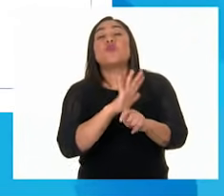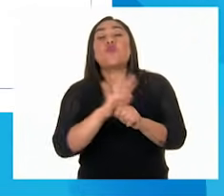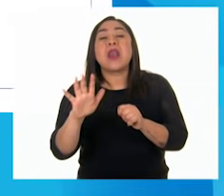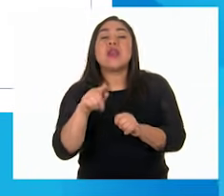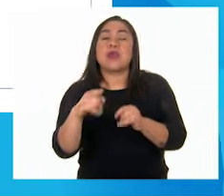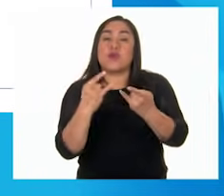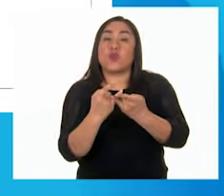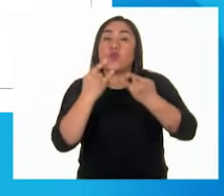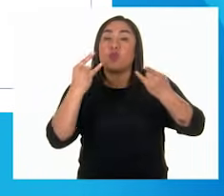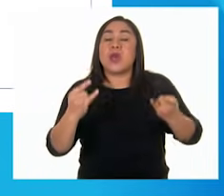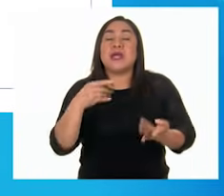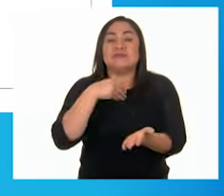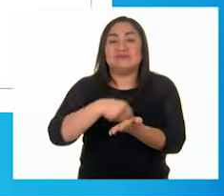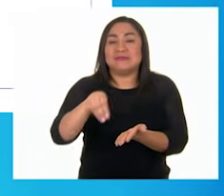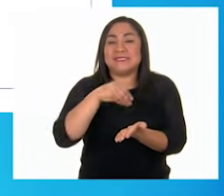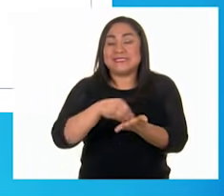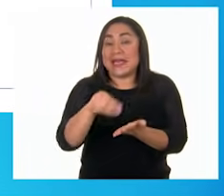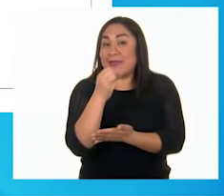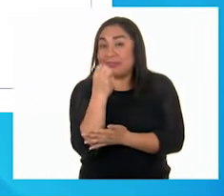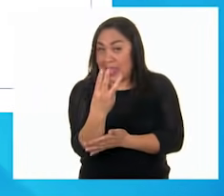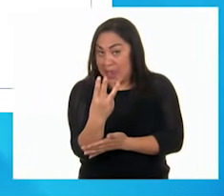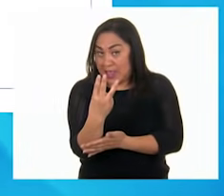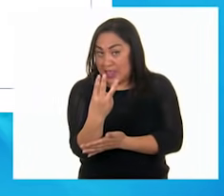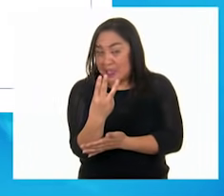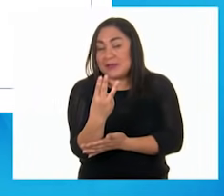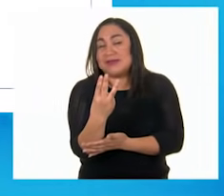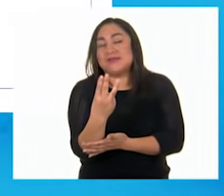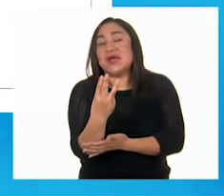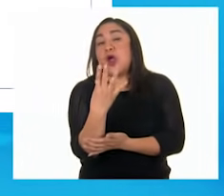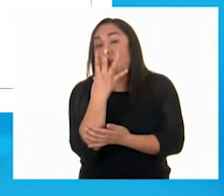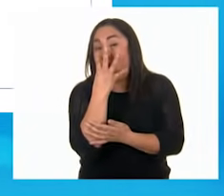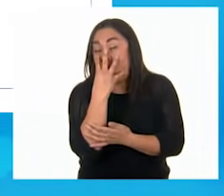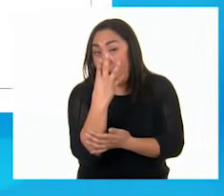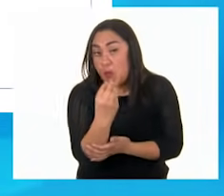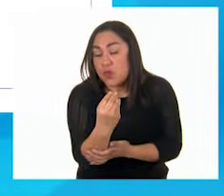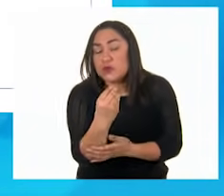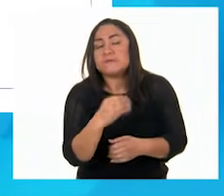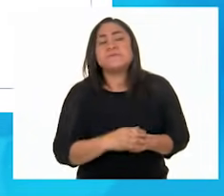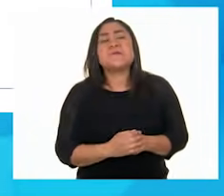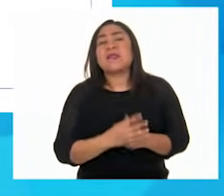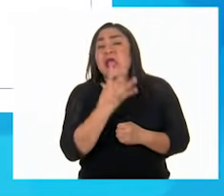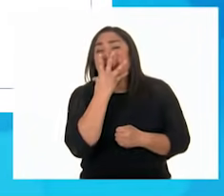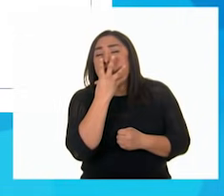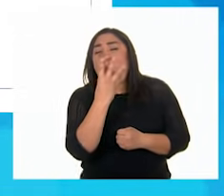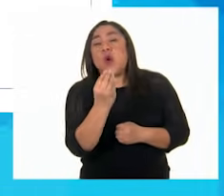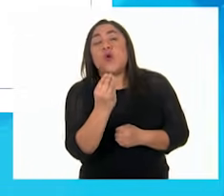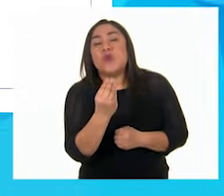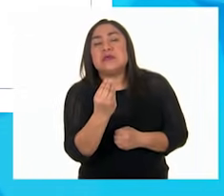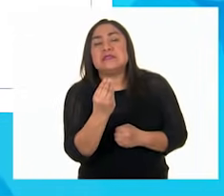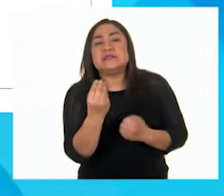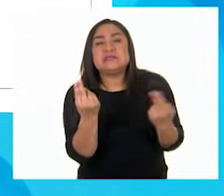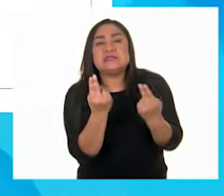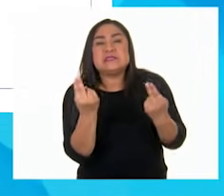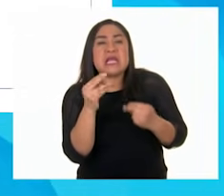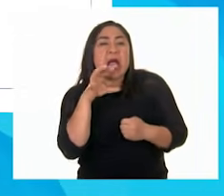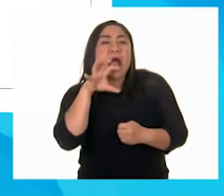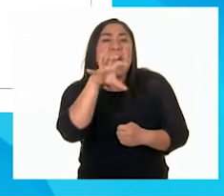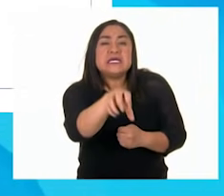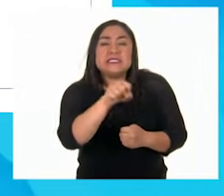tres cerditos. Es un lobo. Su intención es que quería comerse a los